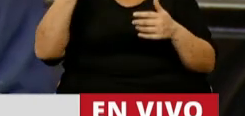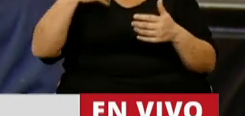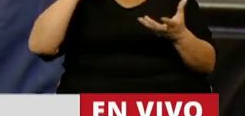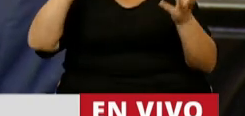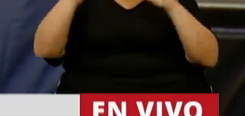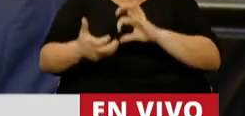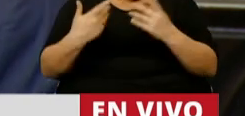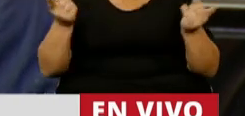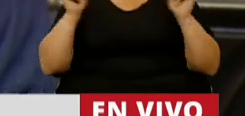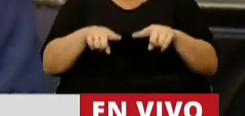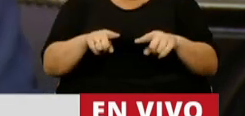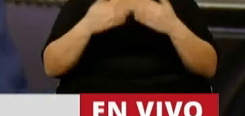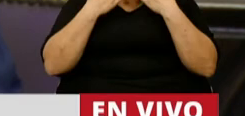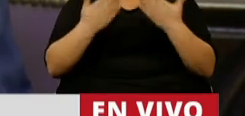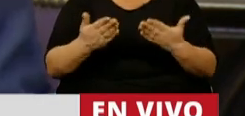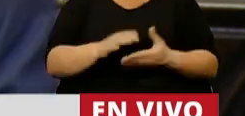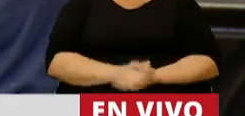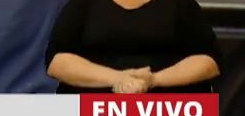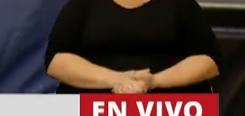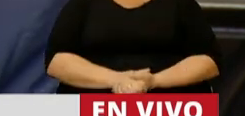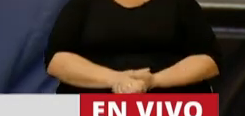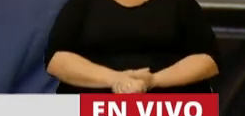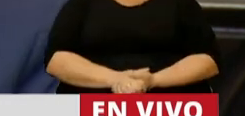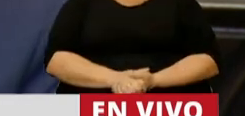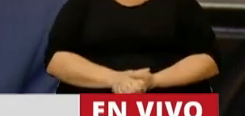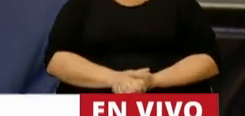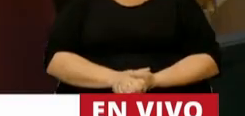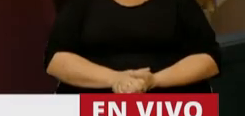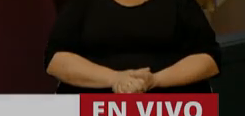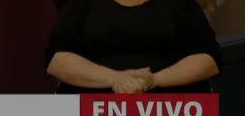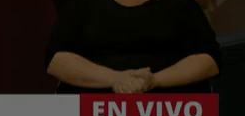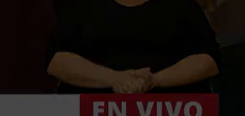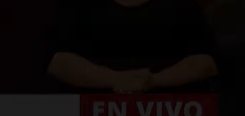país real nuevamente. Muchas gracias, presidente. Gracias, diputado.